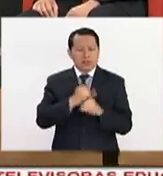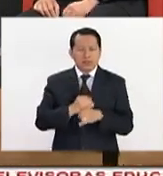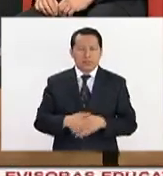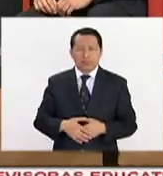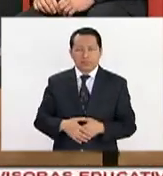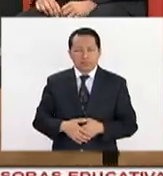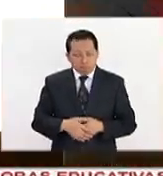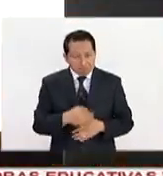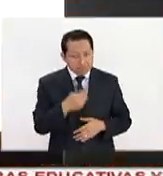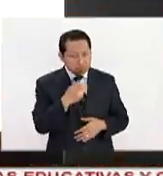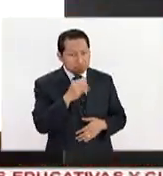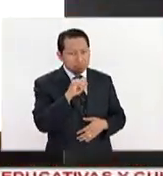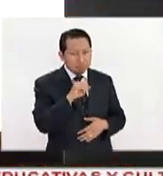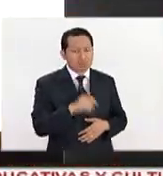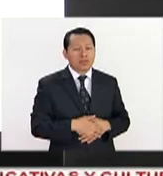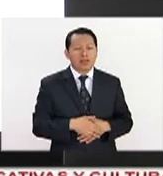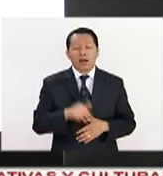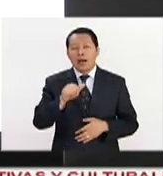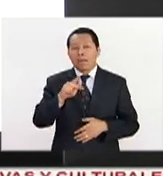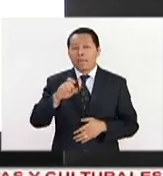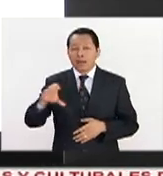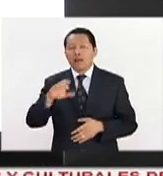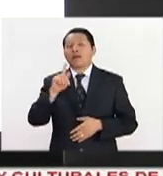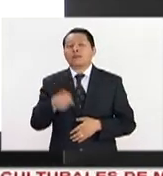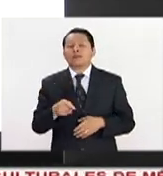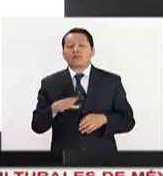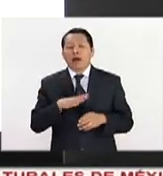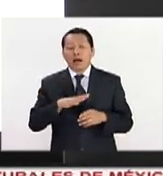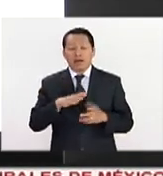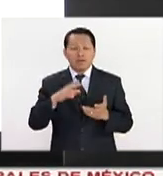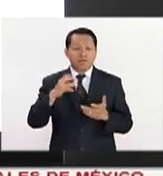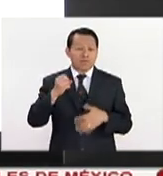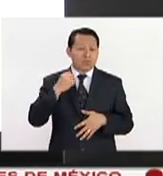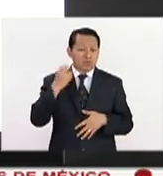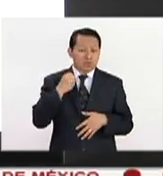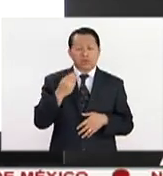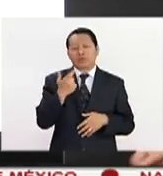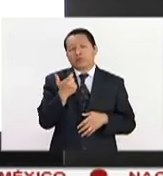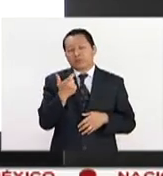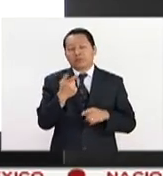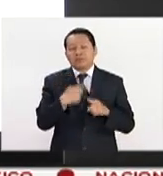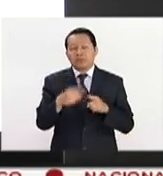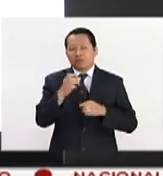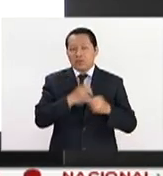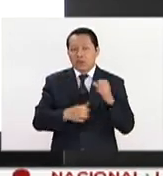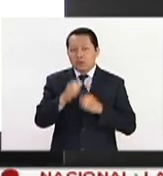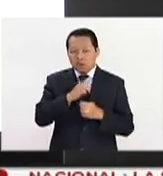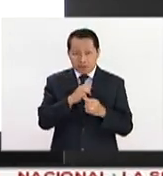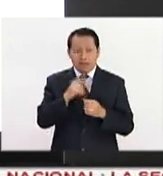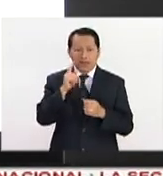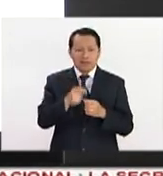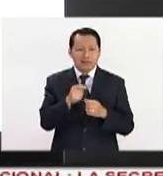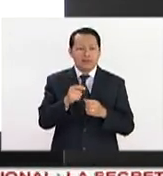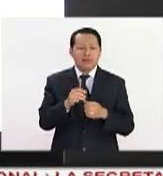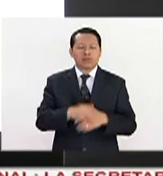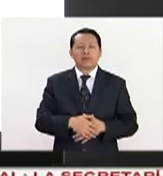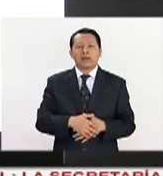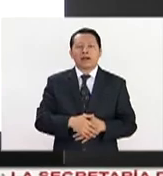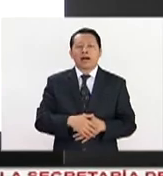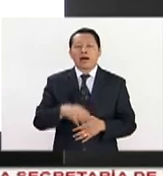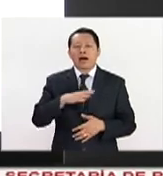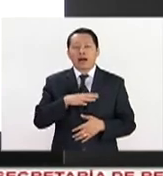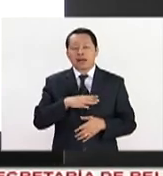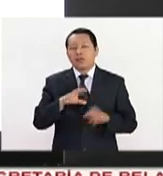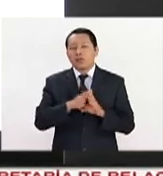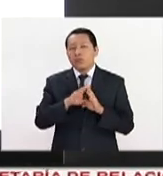correcto. APEC, como el Foro de Cooperación Económica, es más allá que